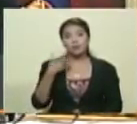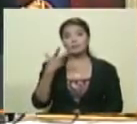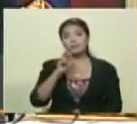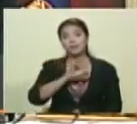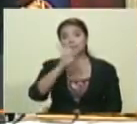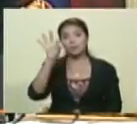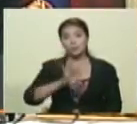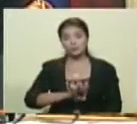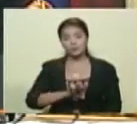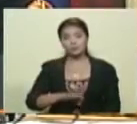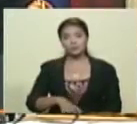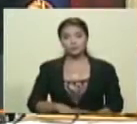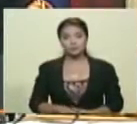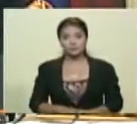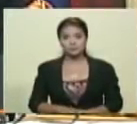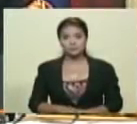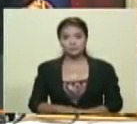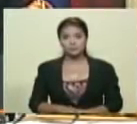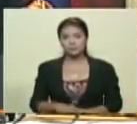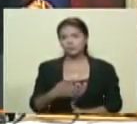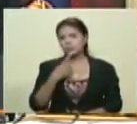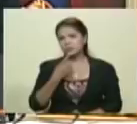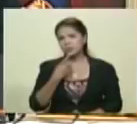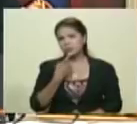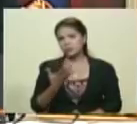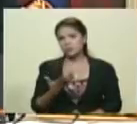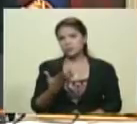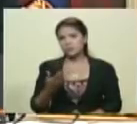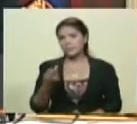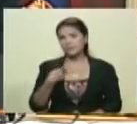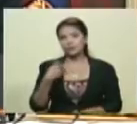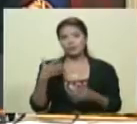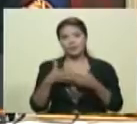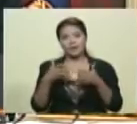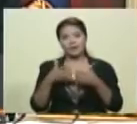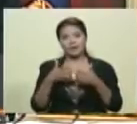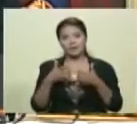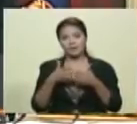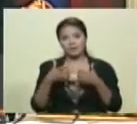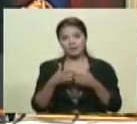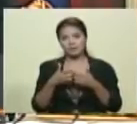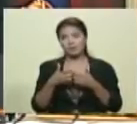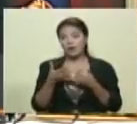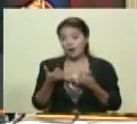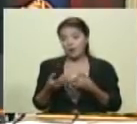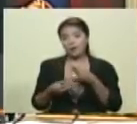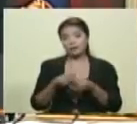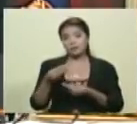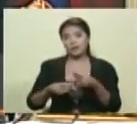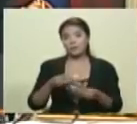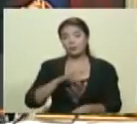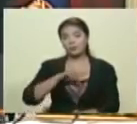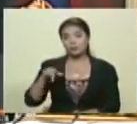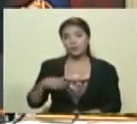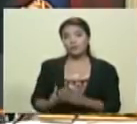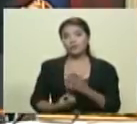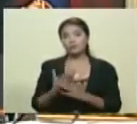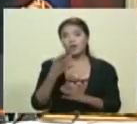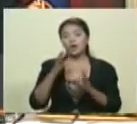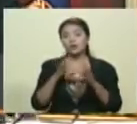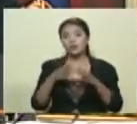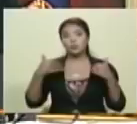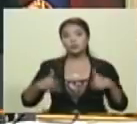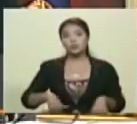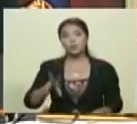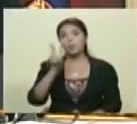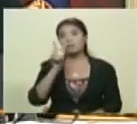30%, que yo le he llamado pensión de guerra. Eso es lo que estamos haciendo. Hemos fundado el movimiento Somos Venezuela